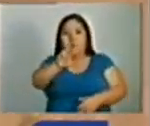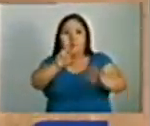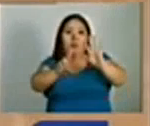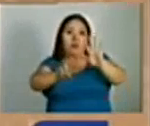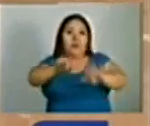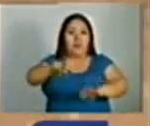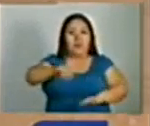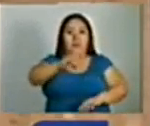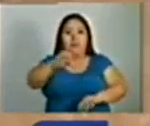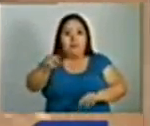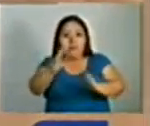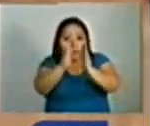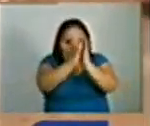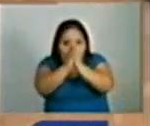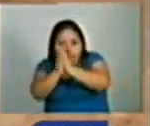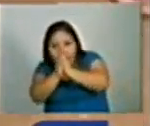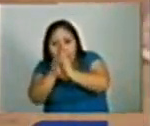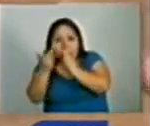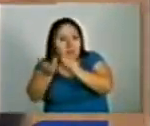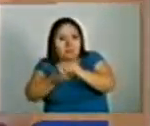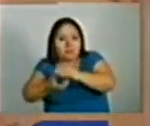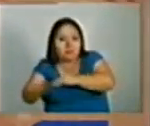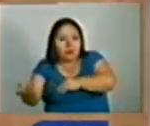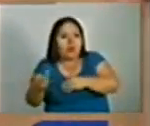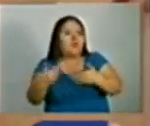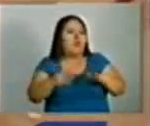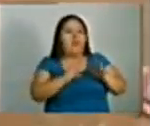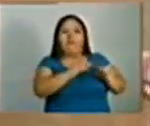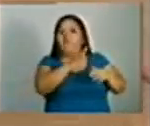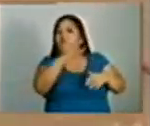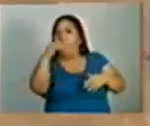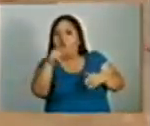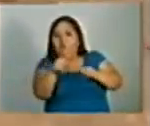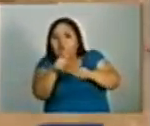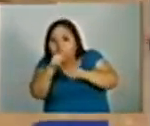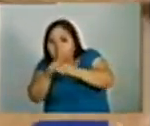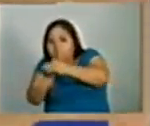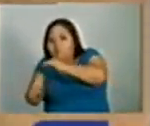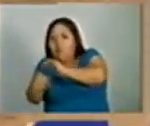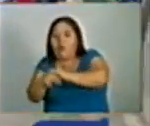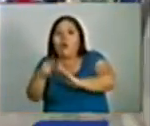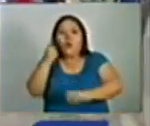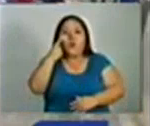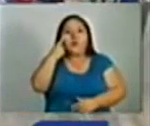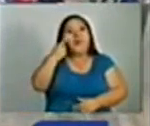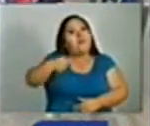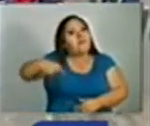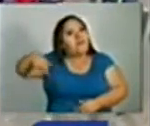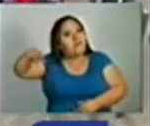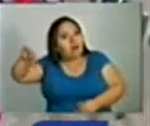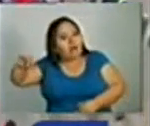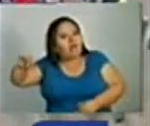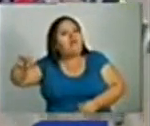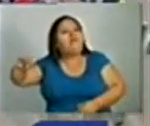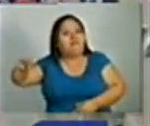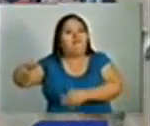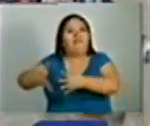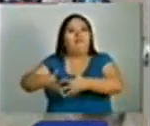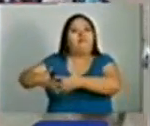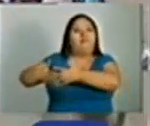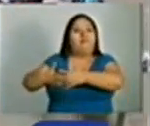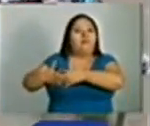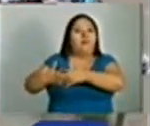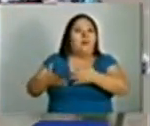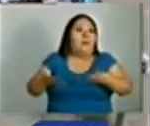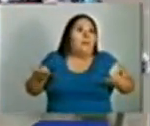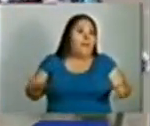337.000 migrantes han abandonado estos países anualmente, dirigiéndose la mayoría hacia los Estados Unidos.